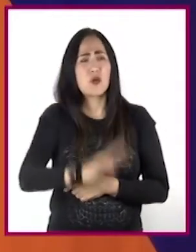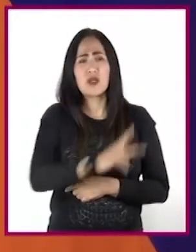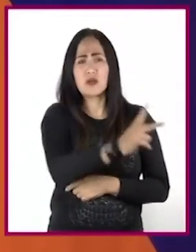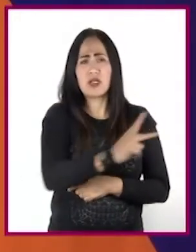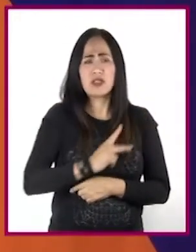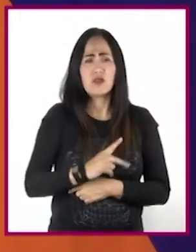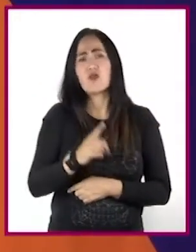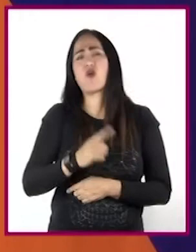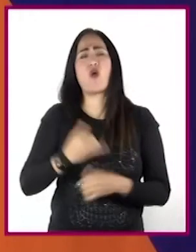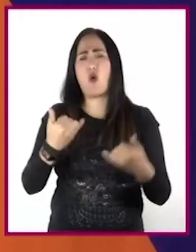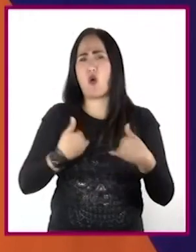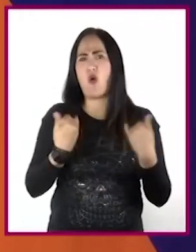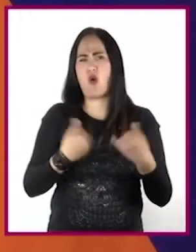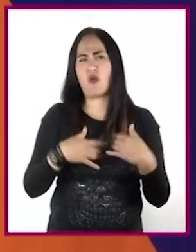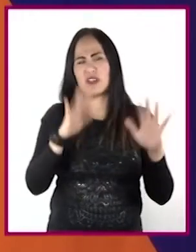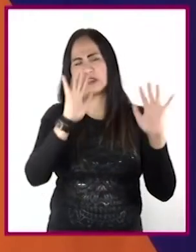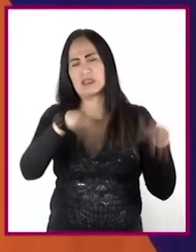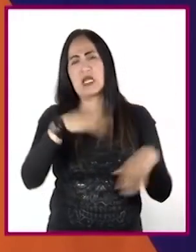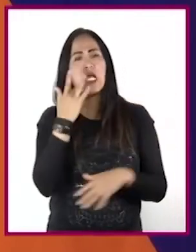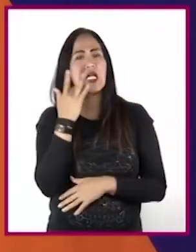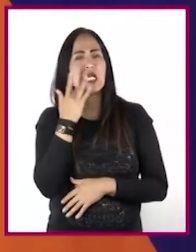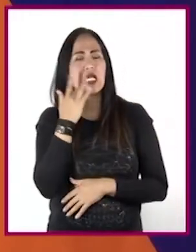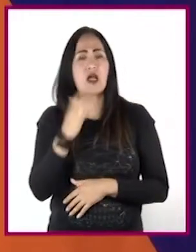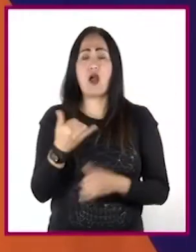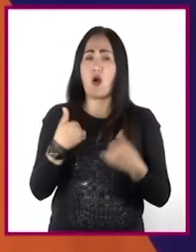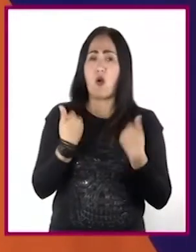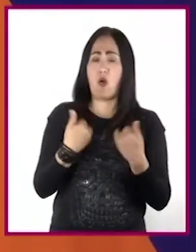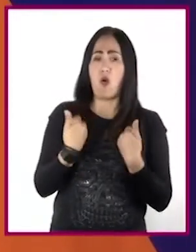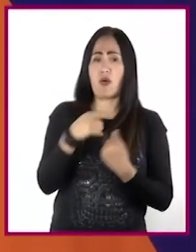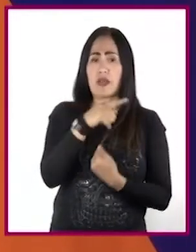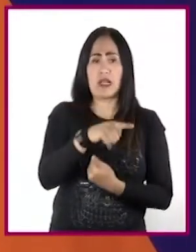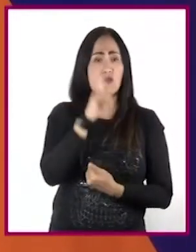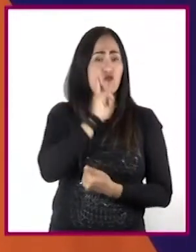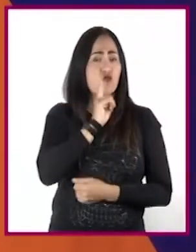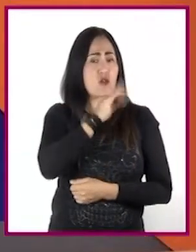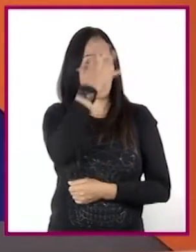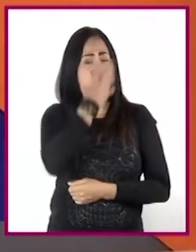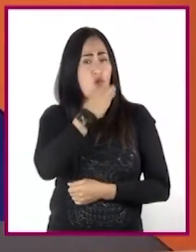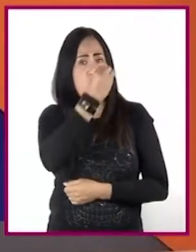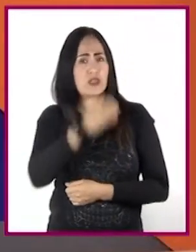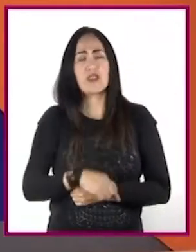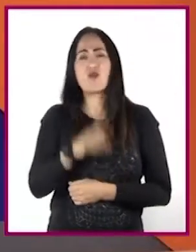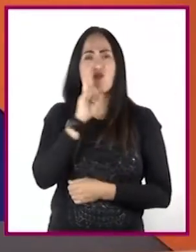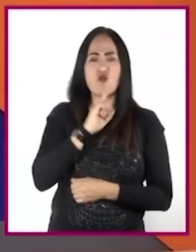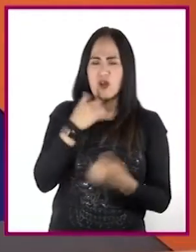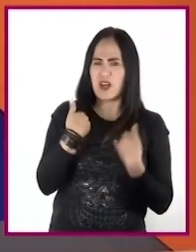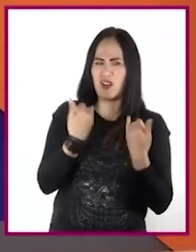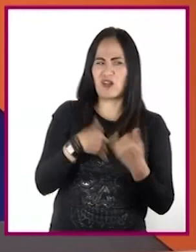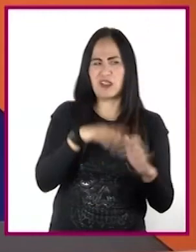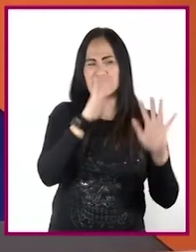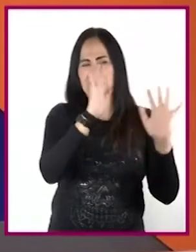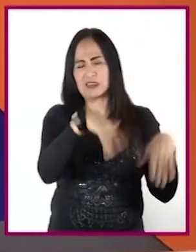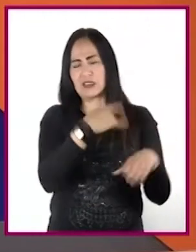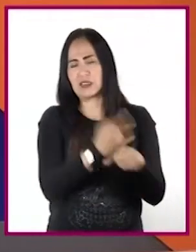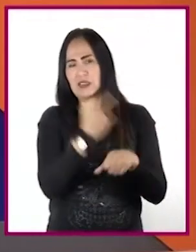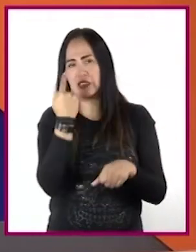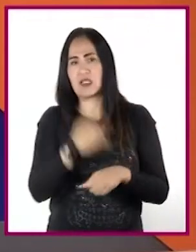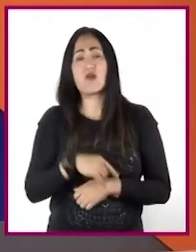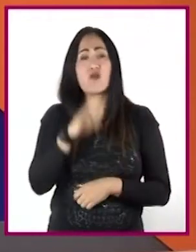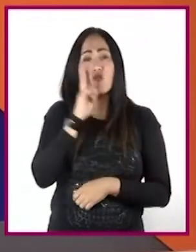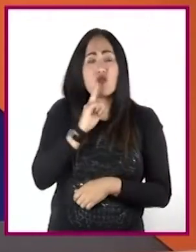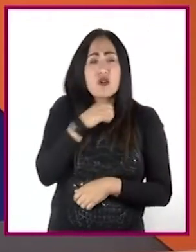Un muchacho, qué adornada. Un joven, era muy bella. Una moza, desgraciada. Una